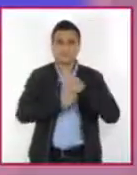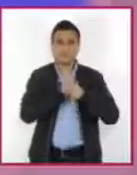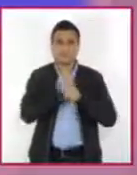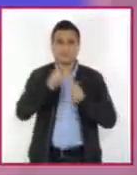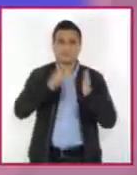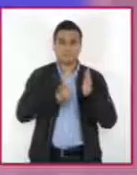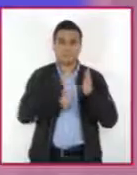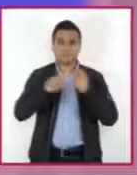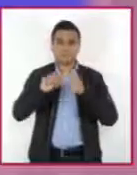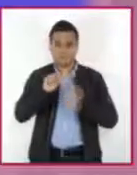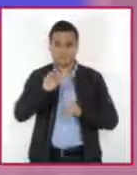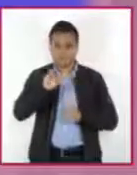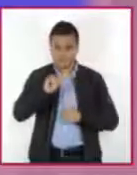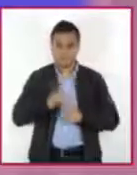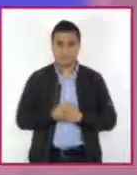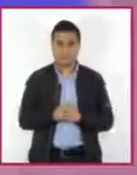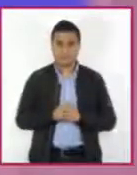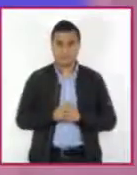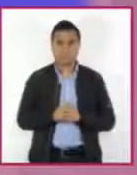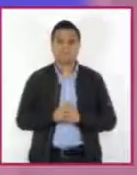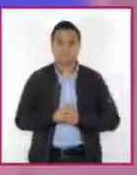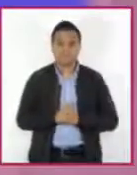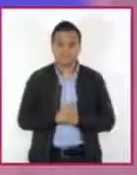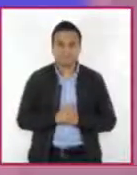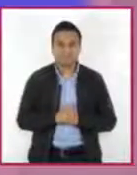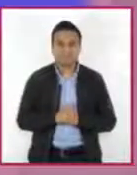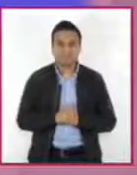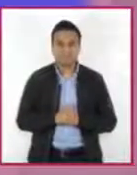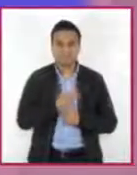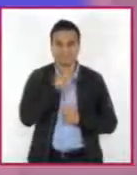1789. Corre tiempo.